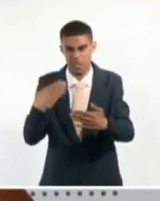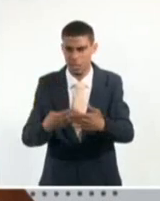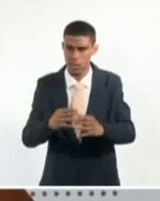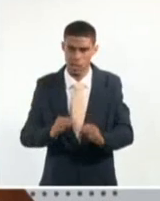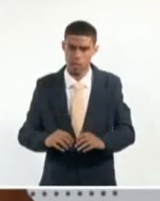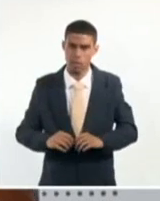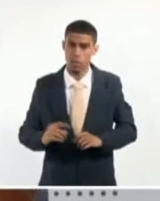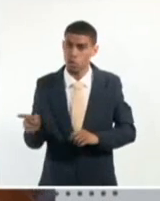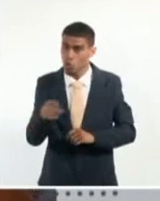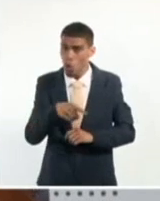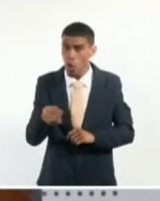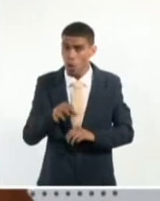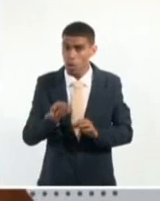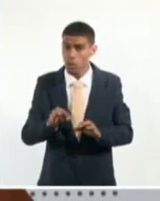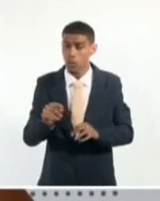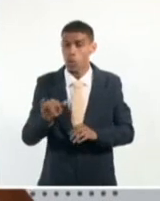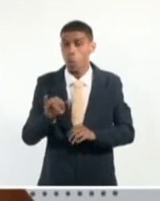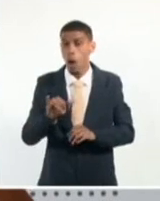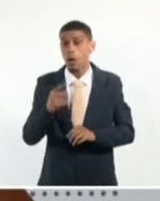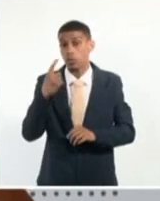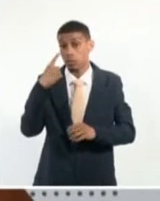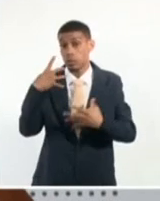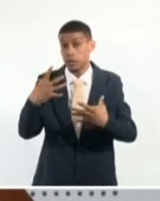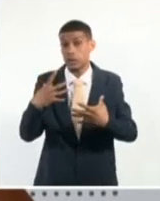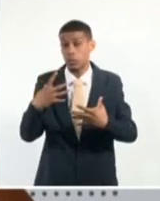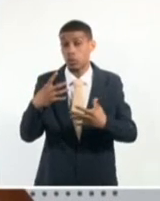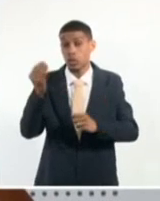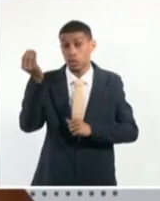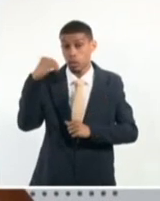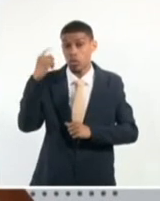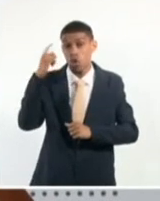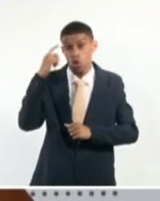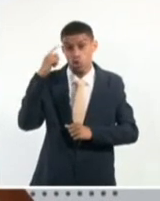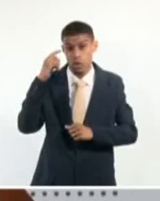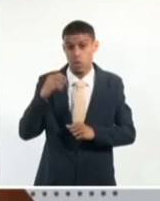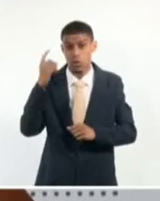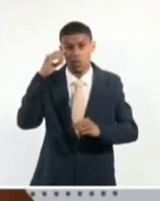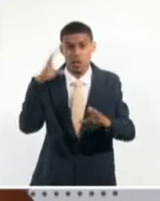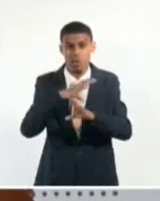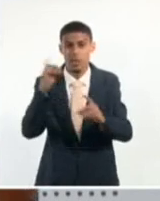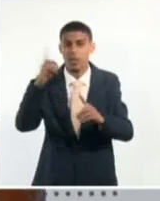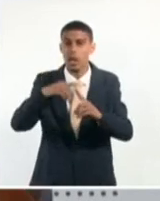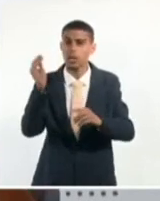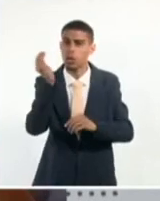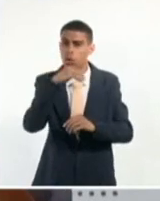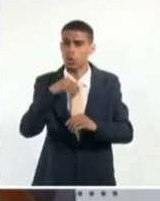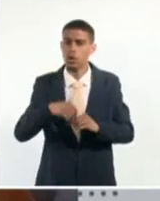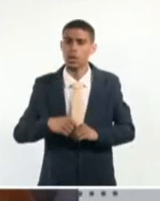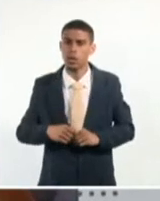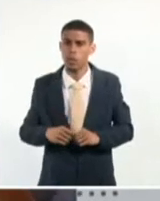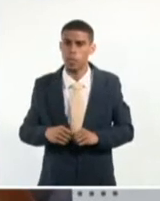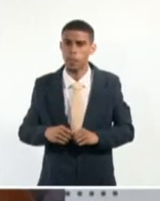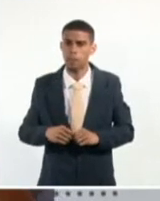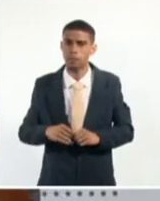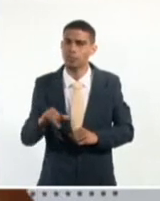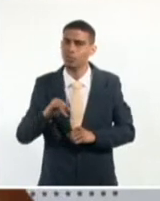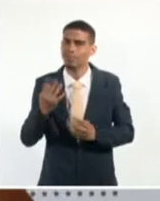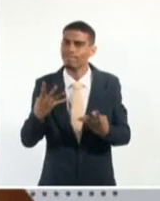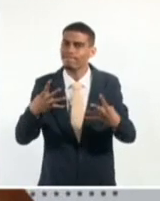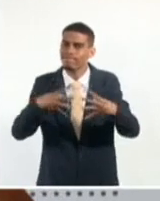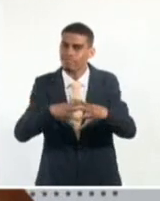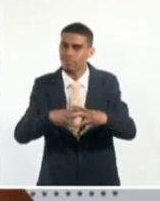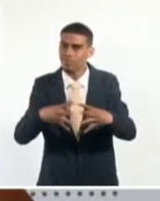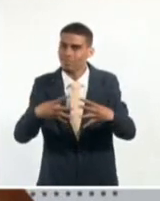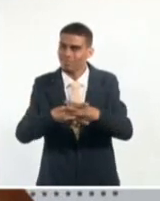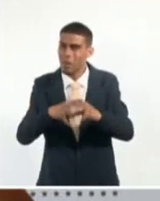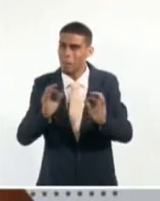eso demanda mucho conocimiento, muchas capacidades humanas, científicas y tecnológicas, muy sólidas articulaciones entre el